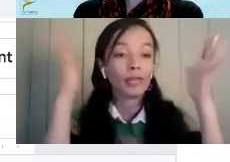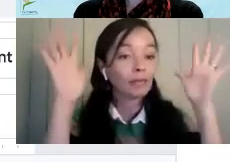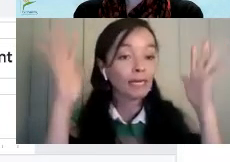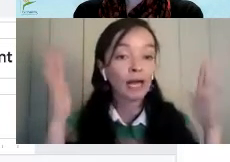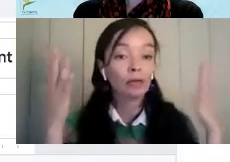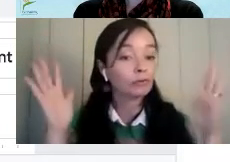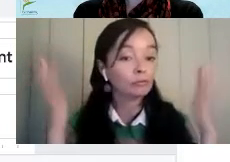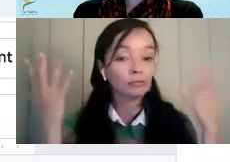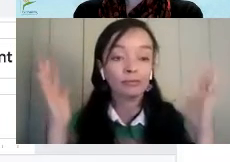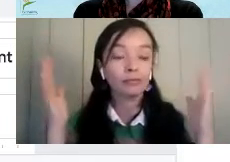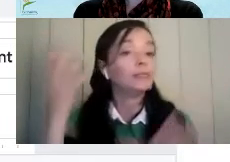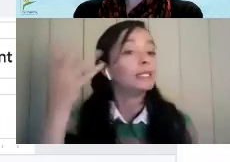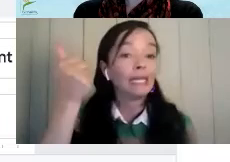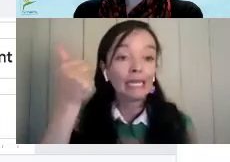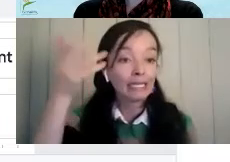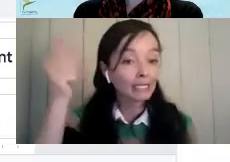terminado,